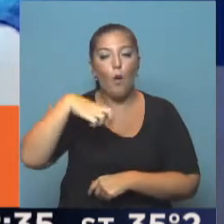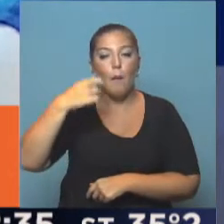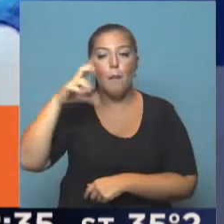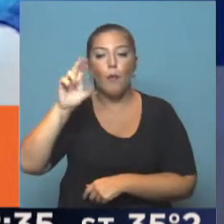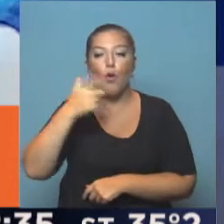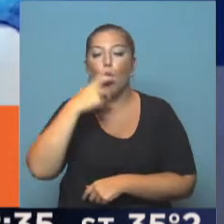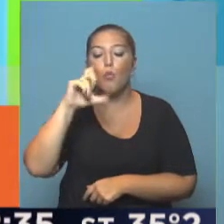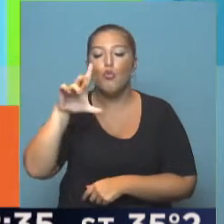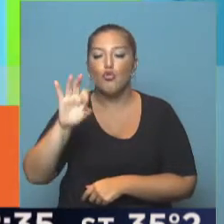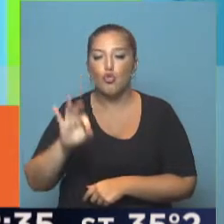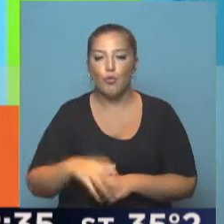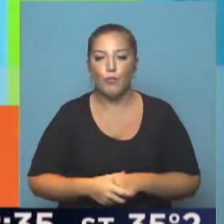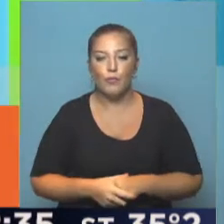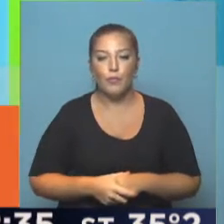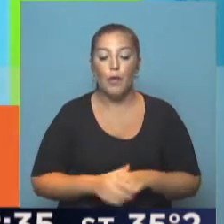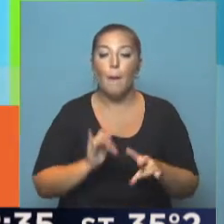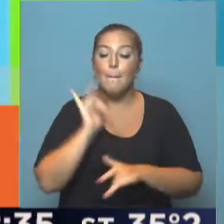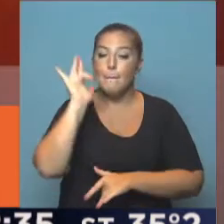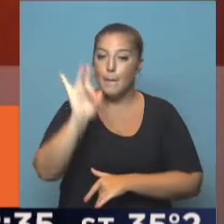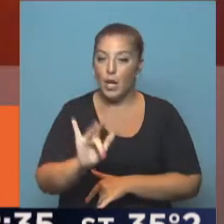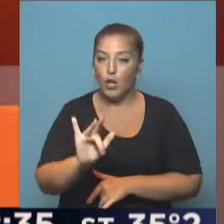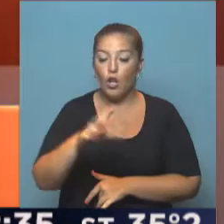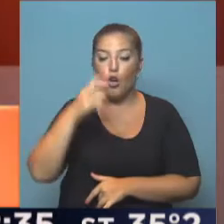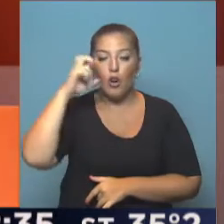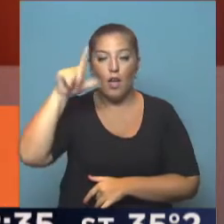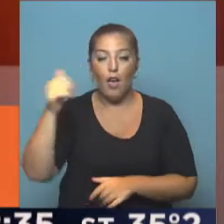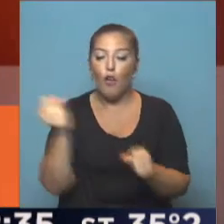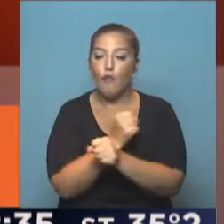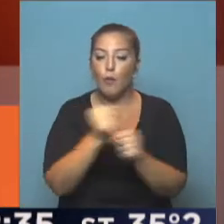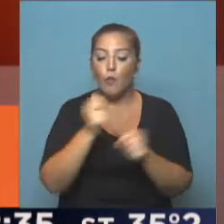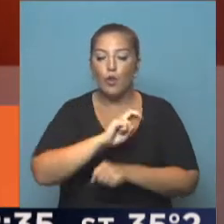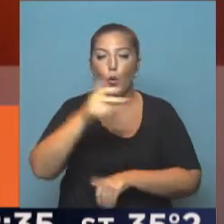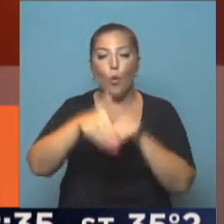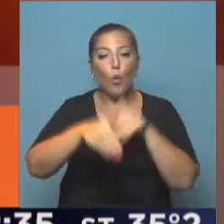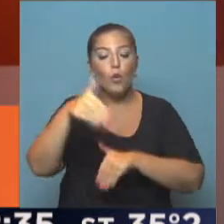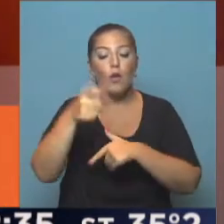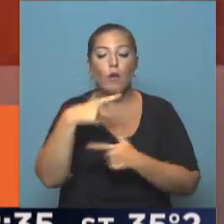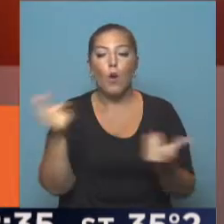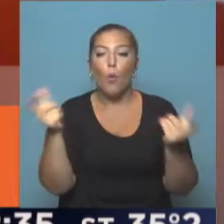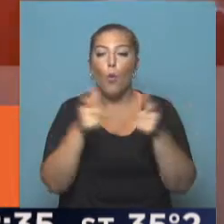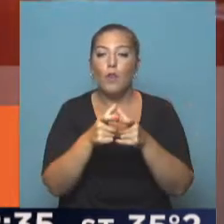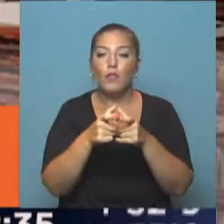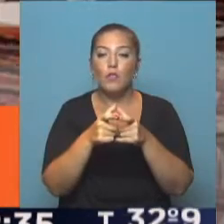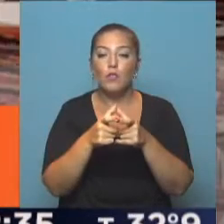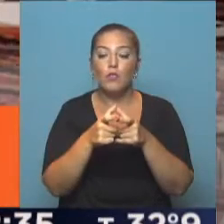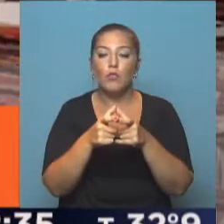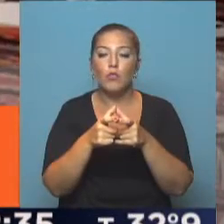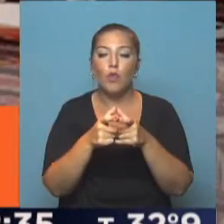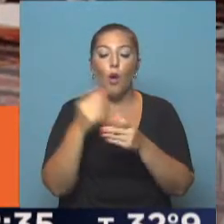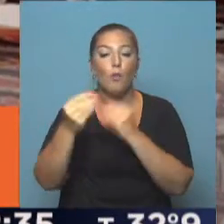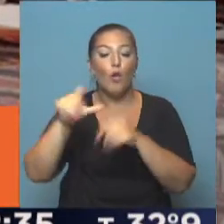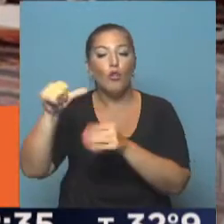Pozo. El miércoles, el propio Rafael Correa confirmó el balotaje durante un encuentro con corresponsales